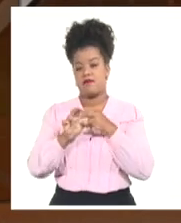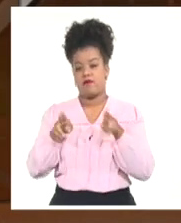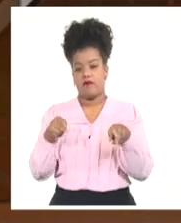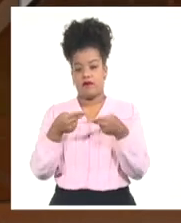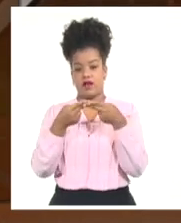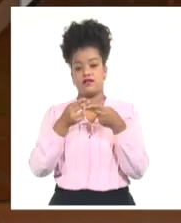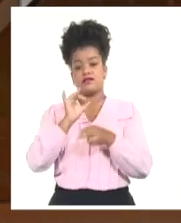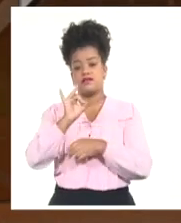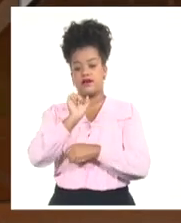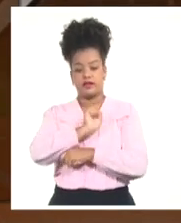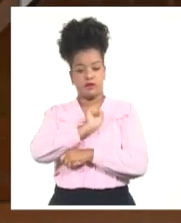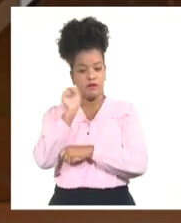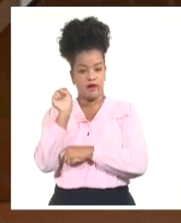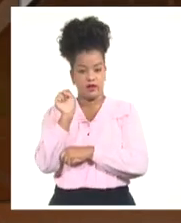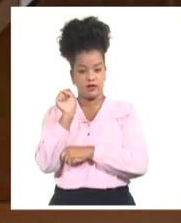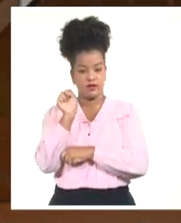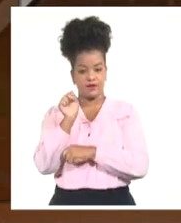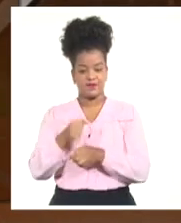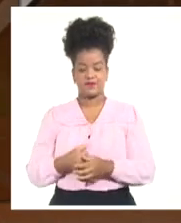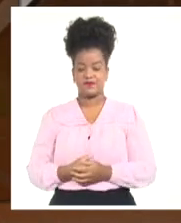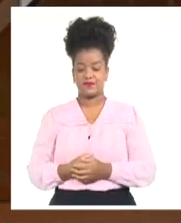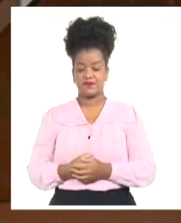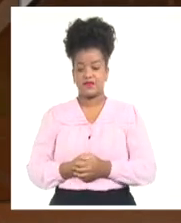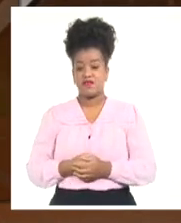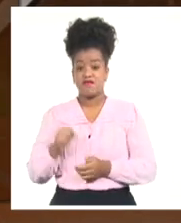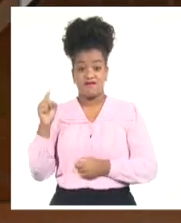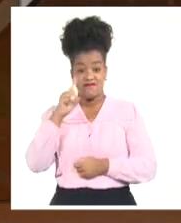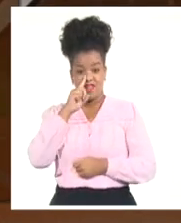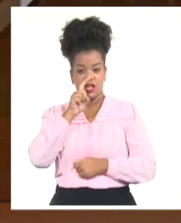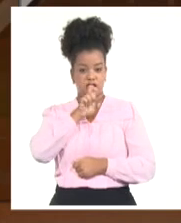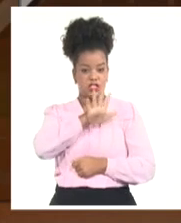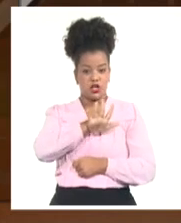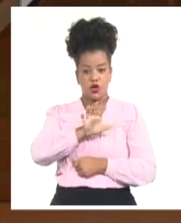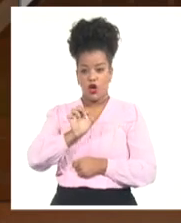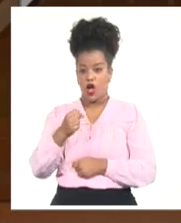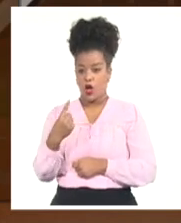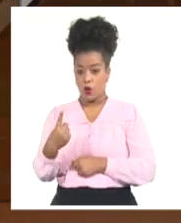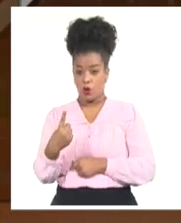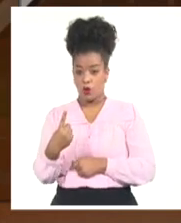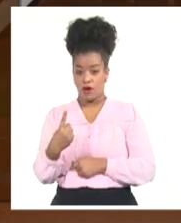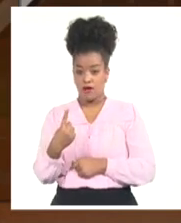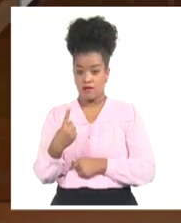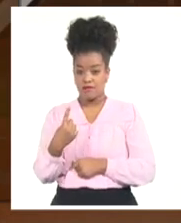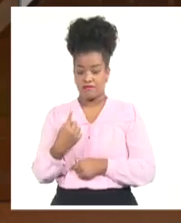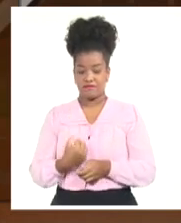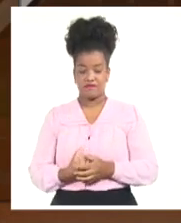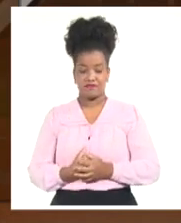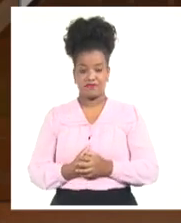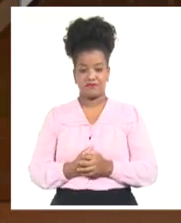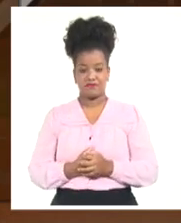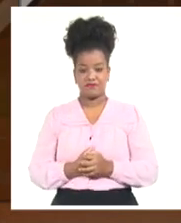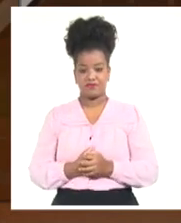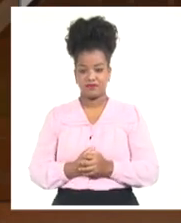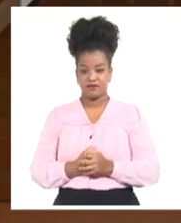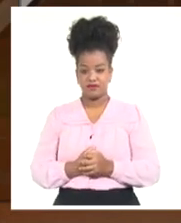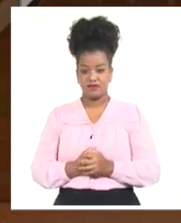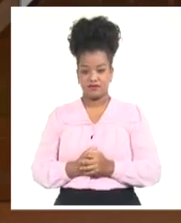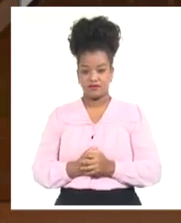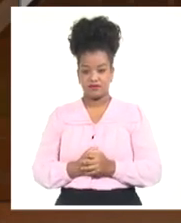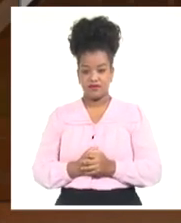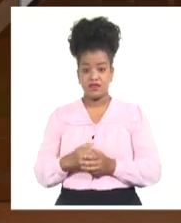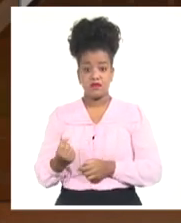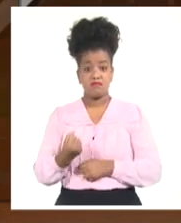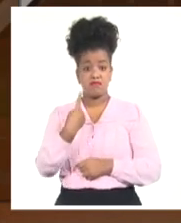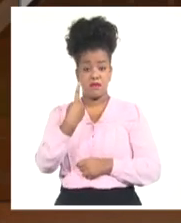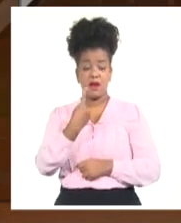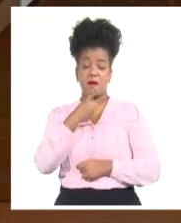séptimo éxito de la campaña. El choque finalizó 5-1 y el derrotado por los cazadores fue Yunieski García, quien cayó por primera vez